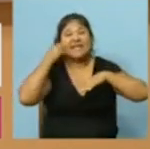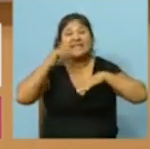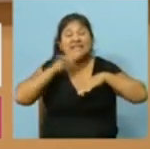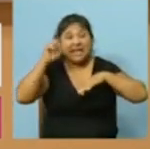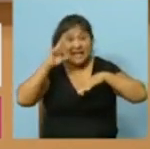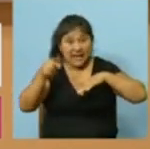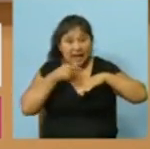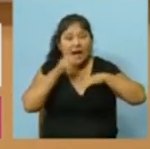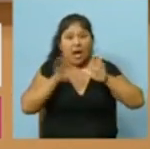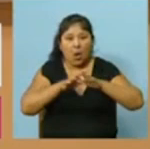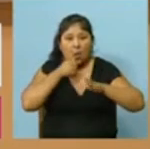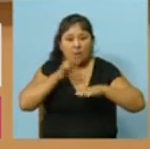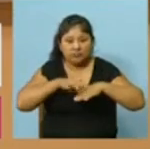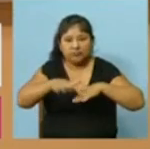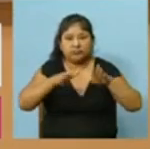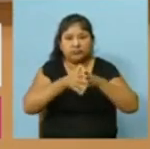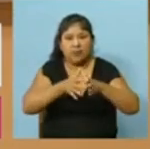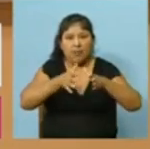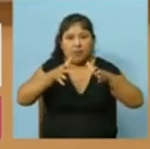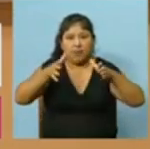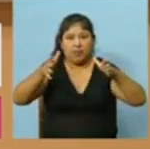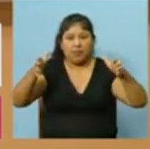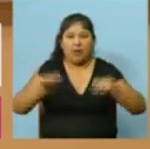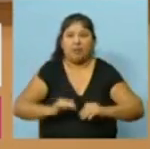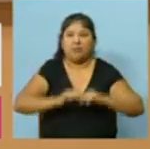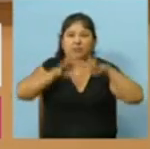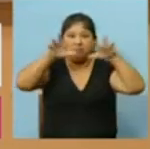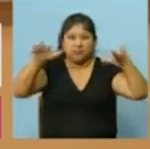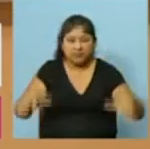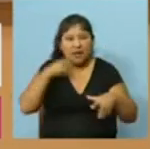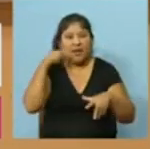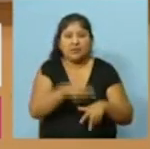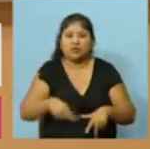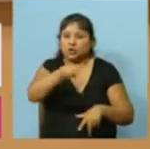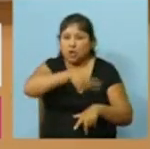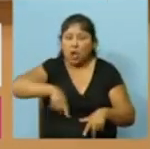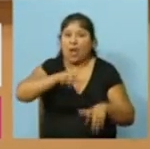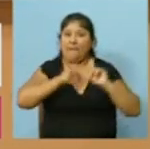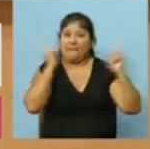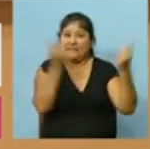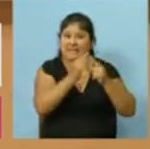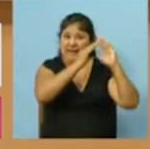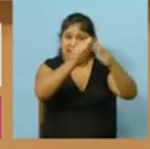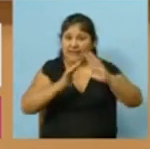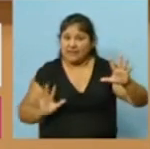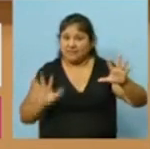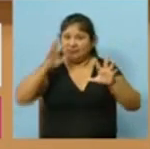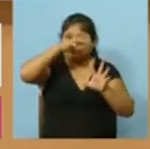una de sus márgenes la margen derecha y había producido la inundación de casi una manzana completa